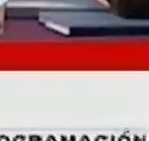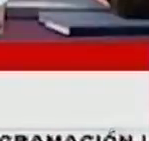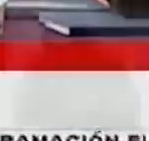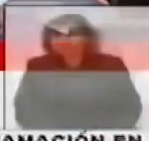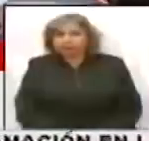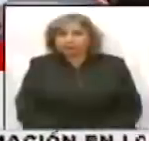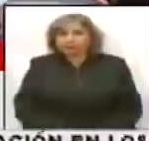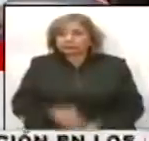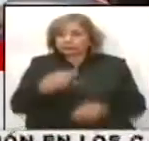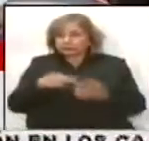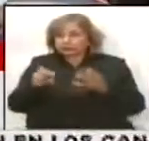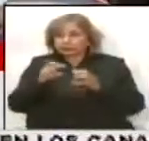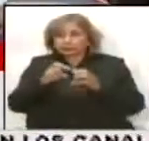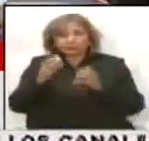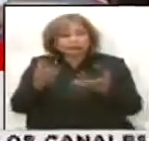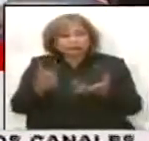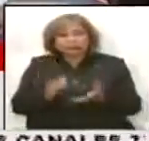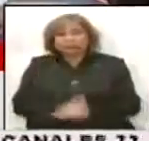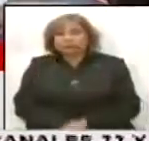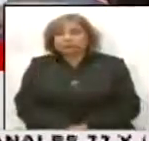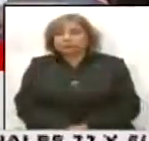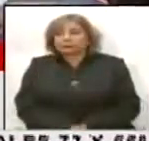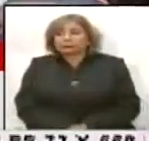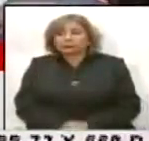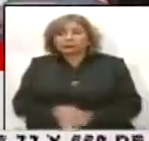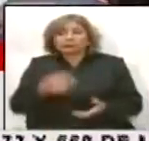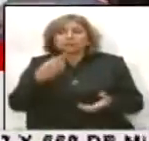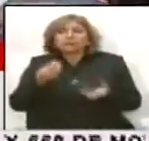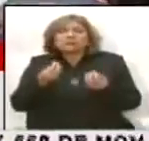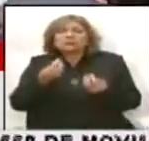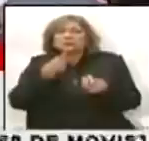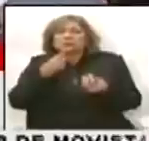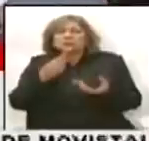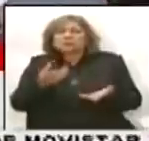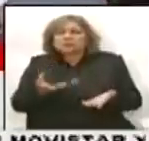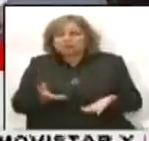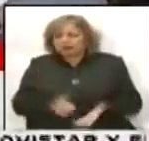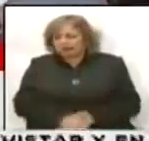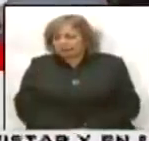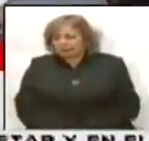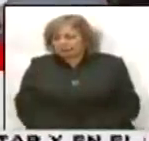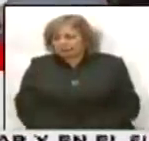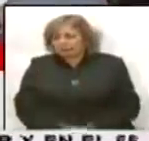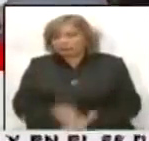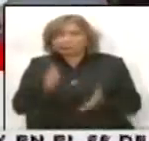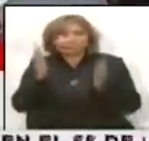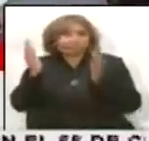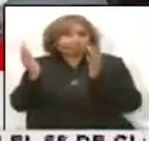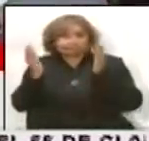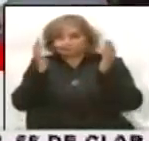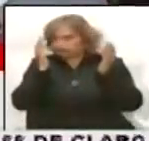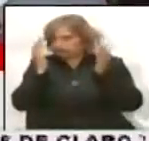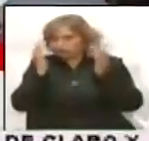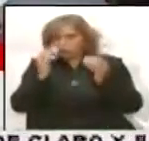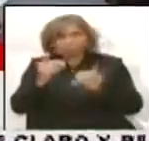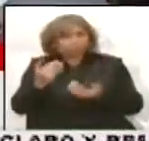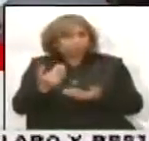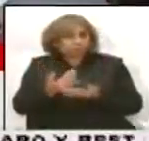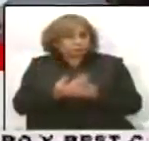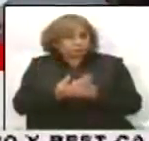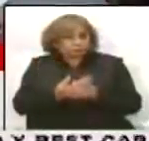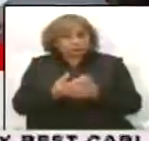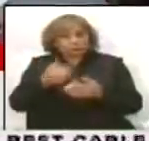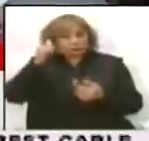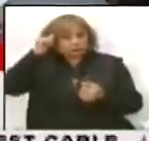algunos parlamentarios, para saber justamente cómo se está avanzando en ese camino? ¿Cómo comparativamente nuestro LUM, nuestro lugar